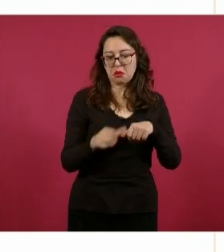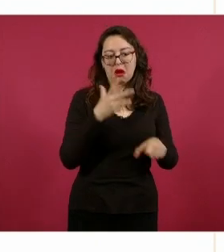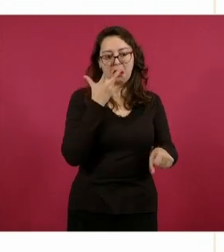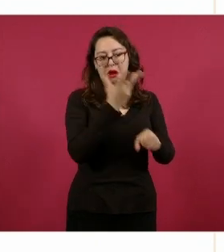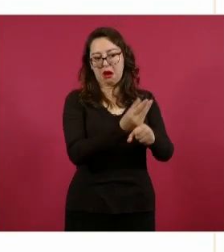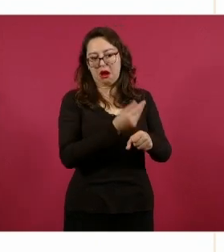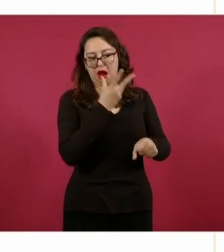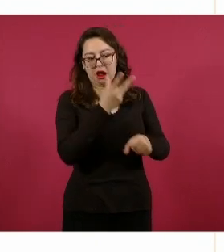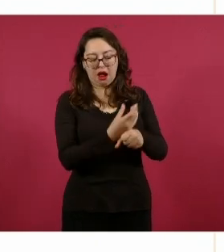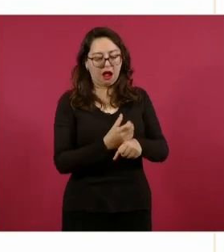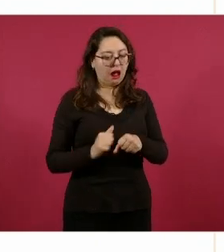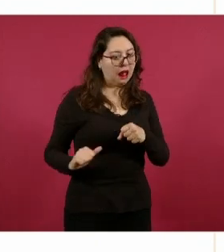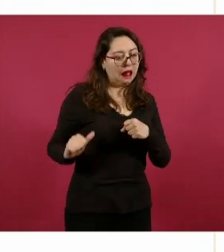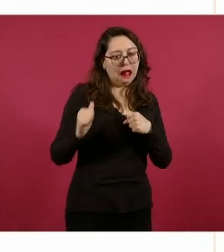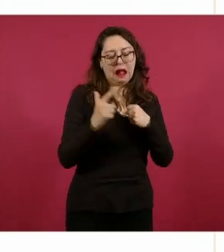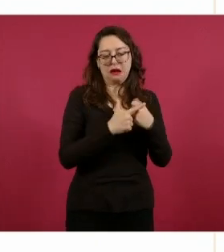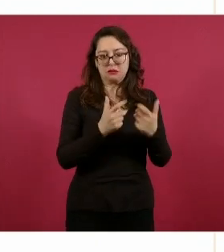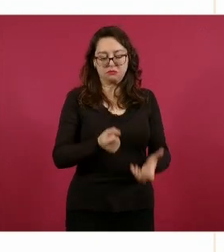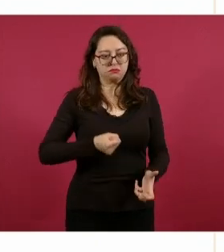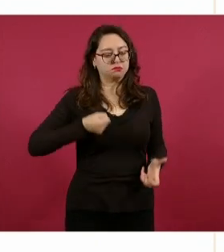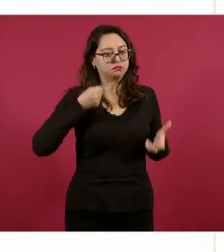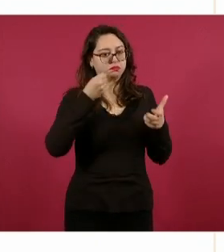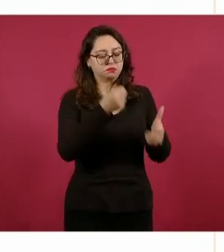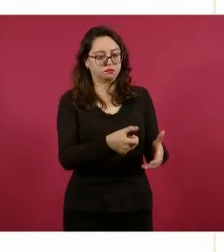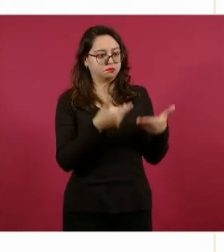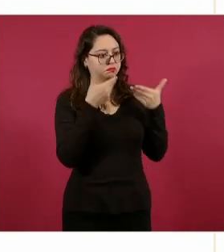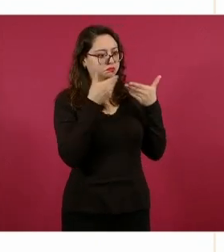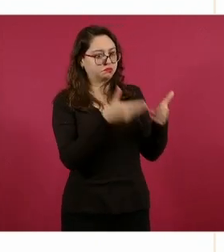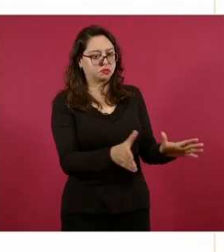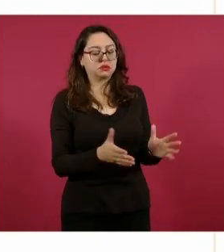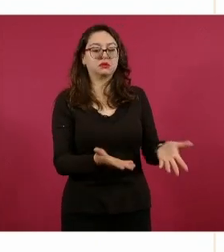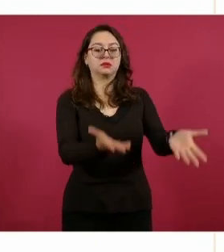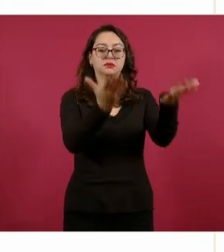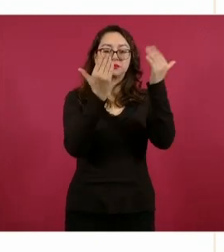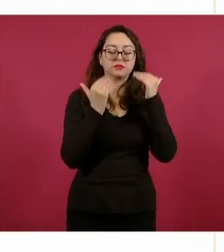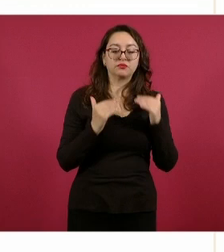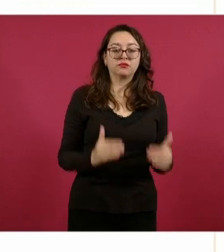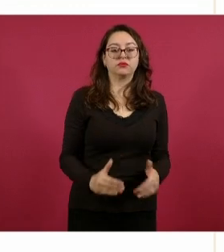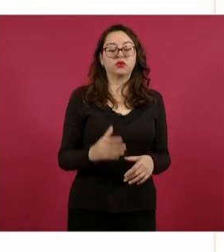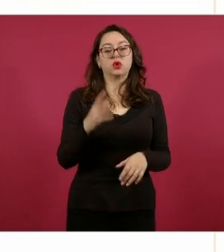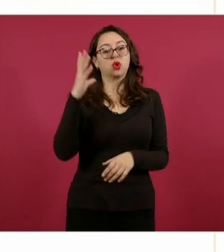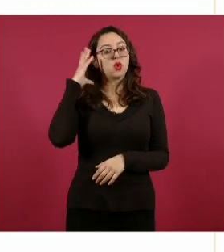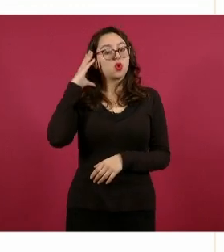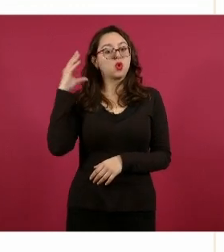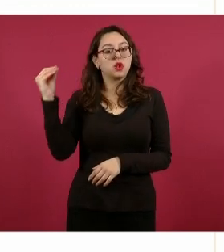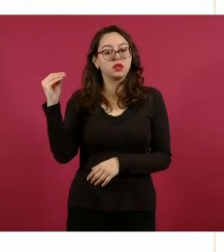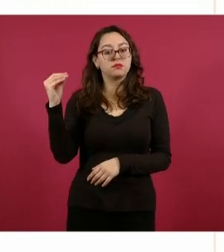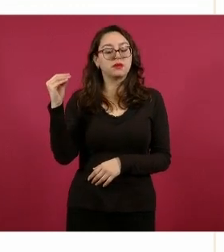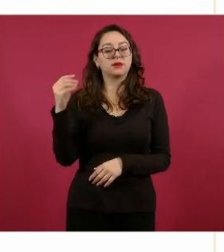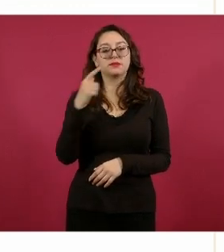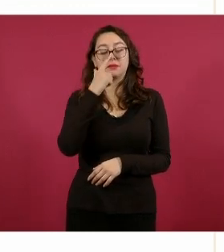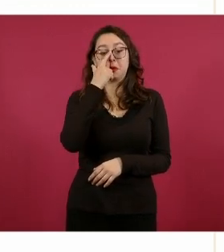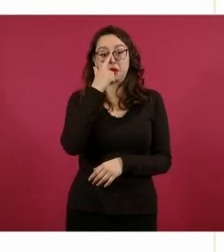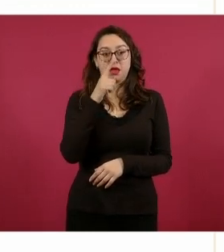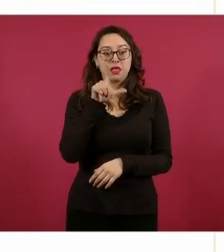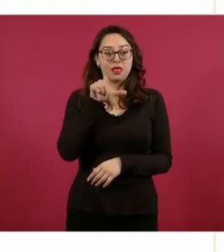recibido alguna inversión para su rehabilitación. En la siguiente vemos el caso de Colima con